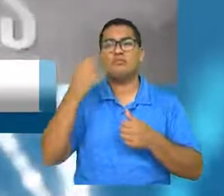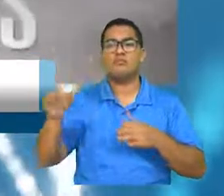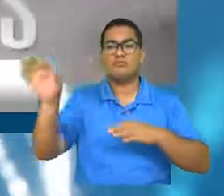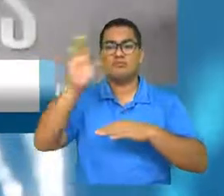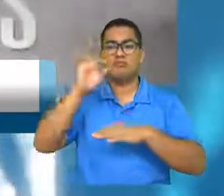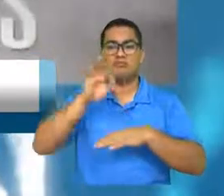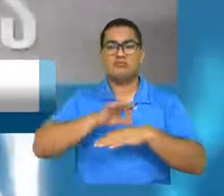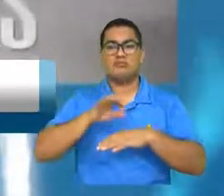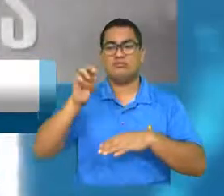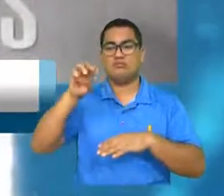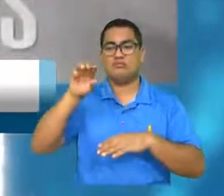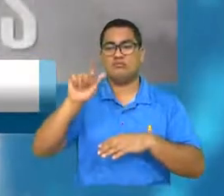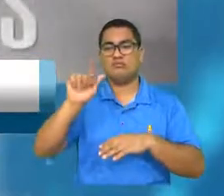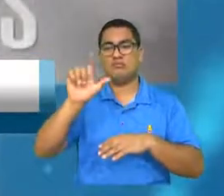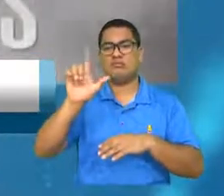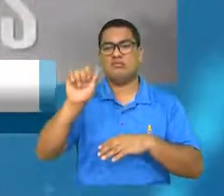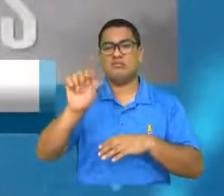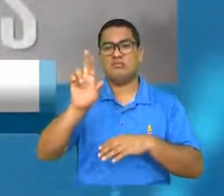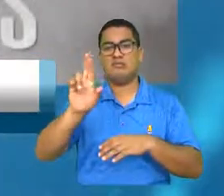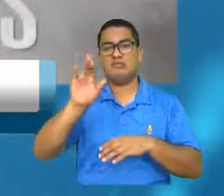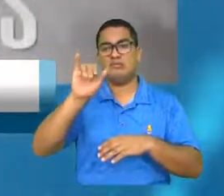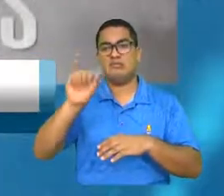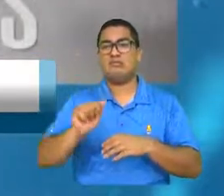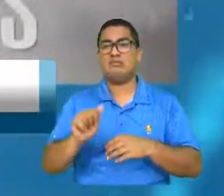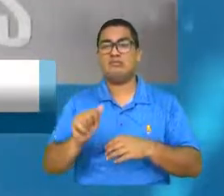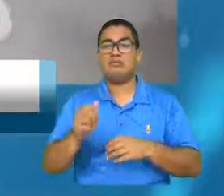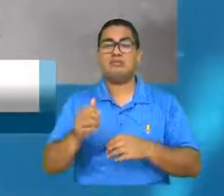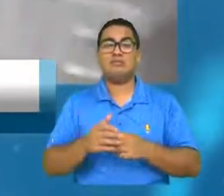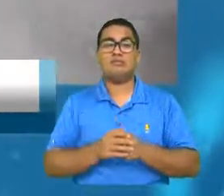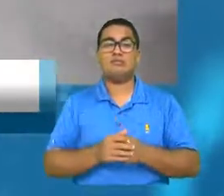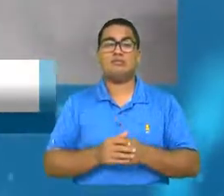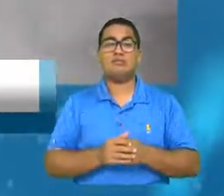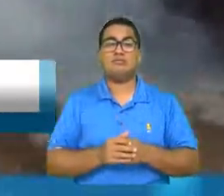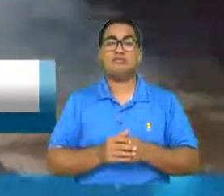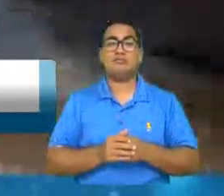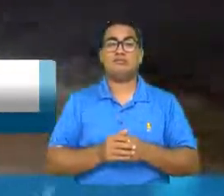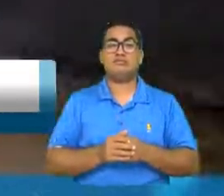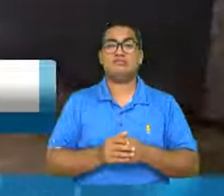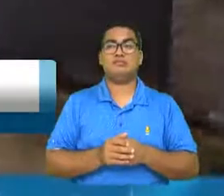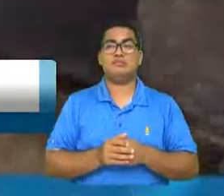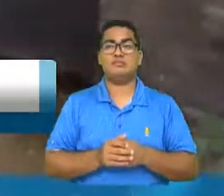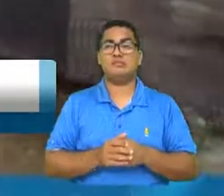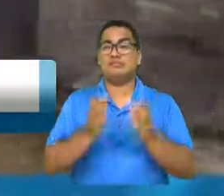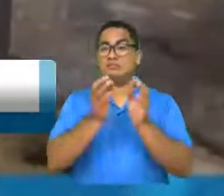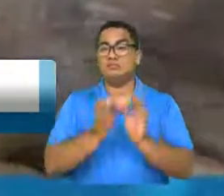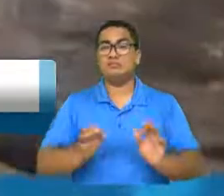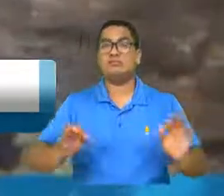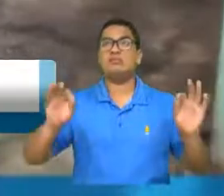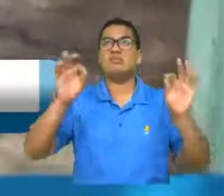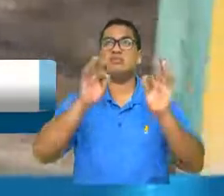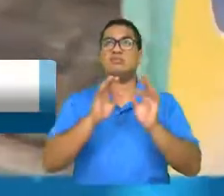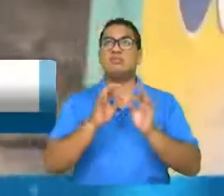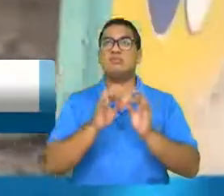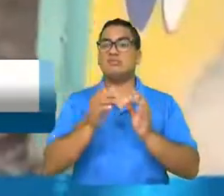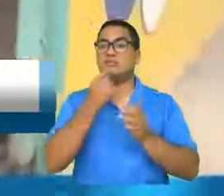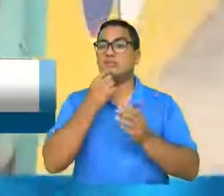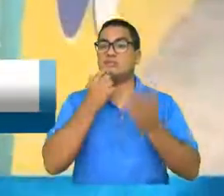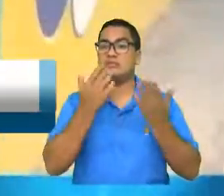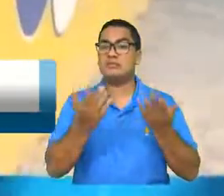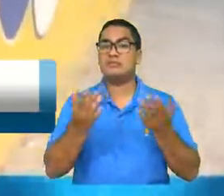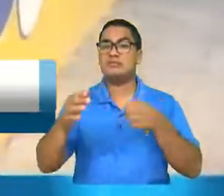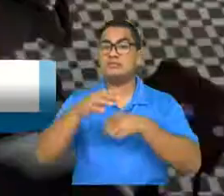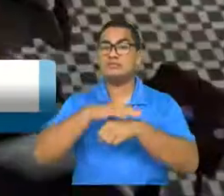mosquitos de la transmisión de la malaria. Eso dato es muy importante porque le permite a usted